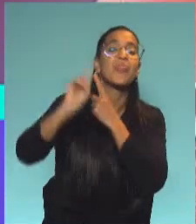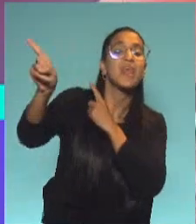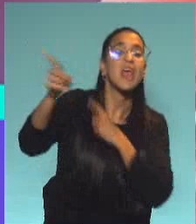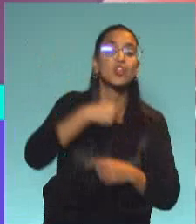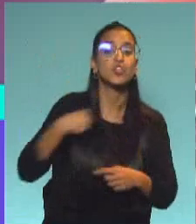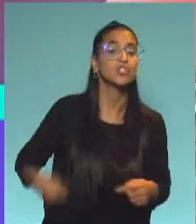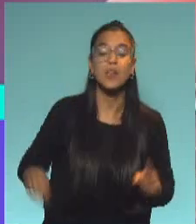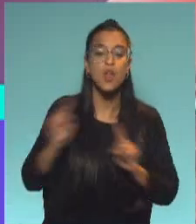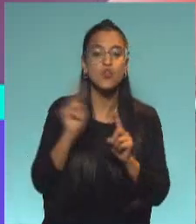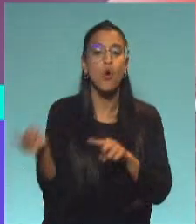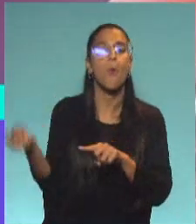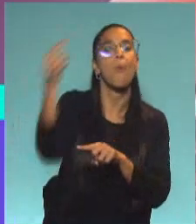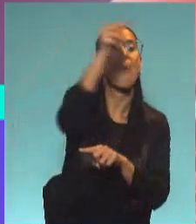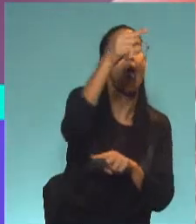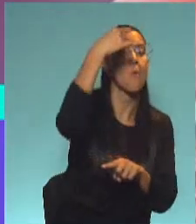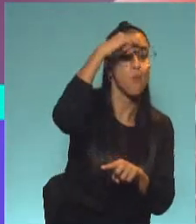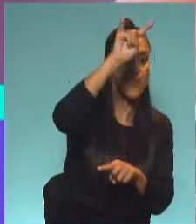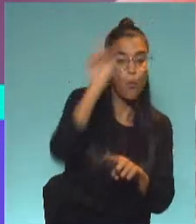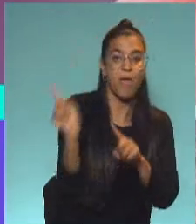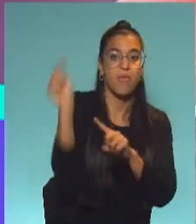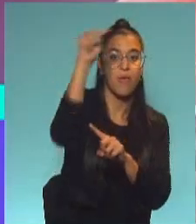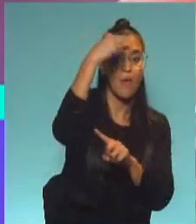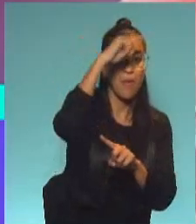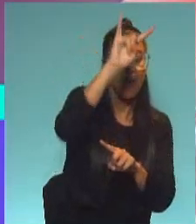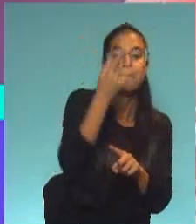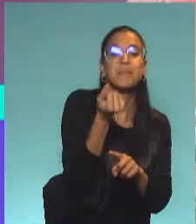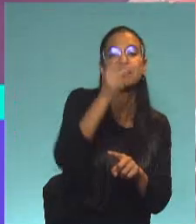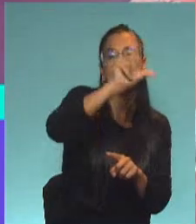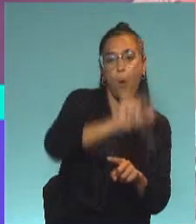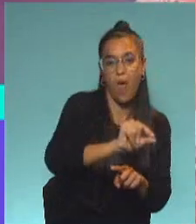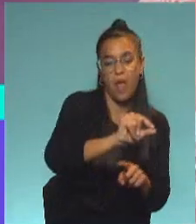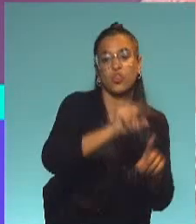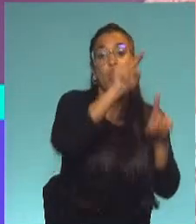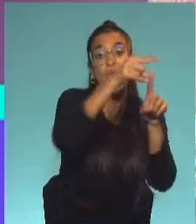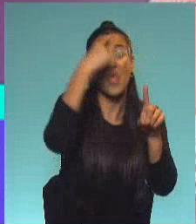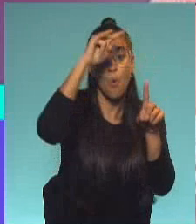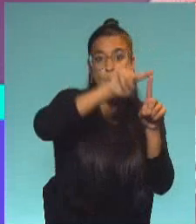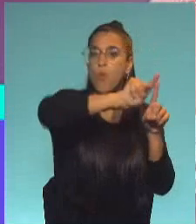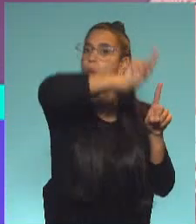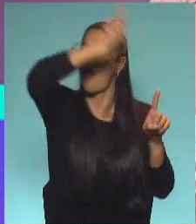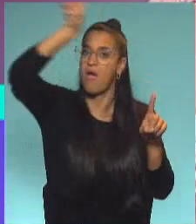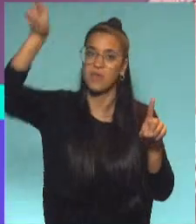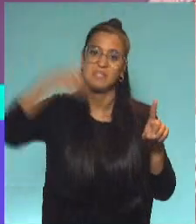a China, pasan por Uruguay, exportan por Uruguay a un precio muy bajo y desde Uruguay